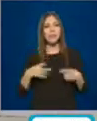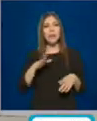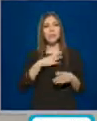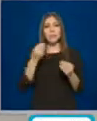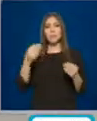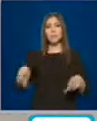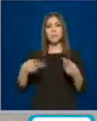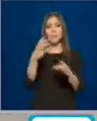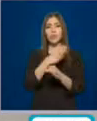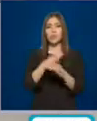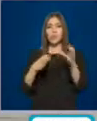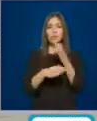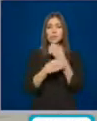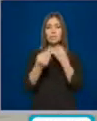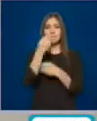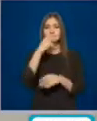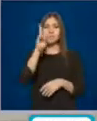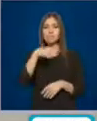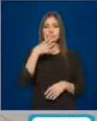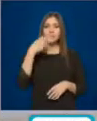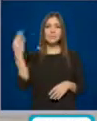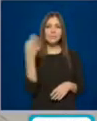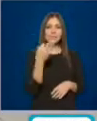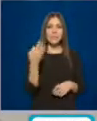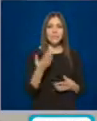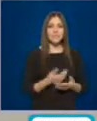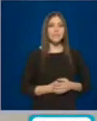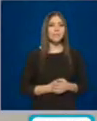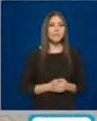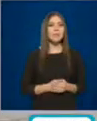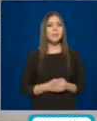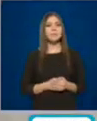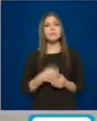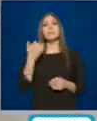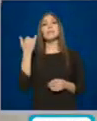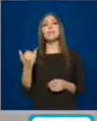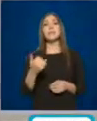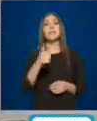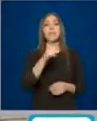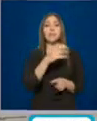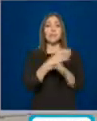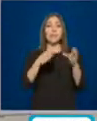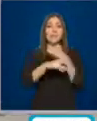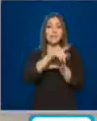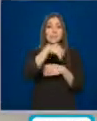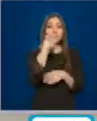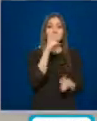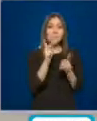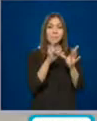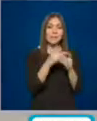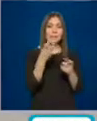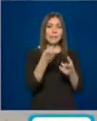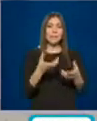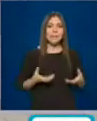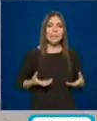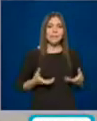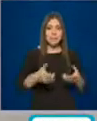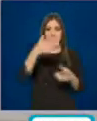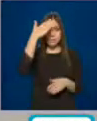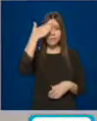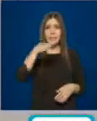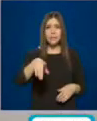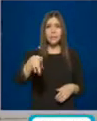unos guaraches que para aquí le cuento. Pero también le quiero contar, tío Alberto, que esta calzada, ¿sabe cómo se